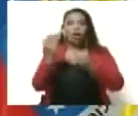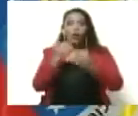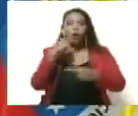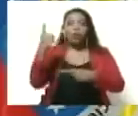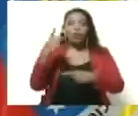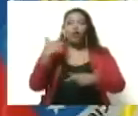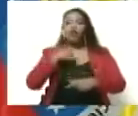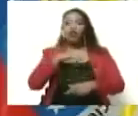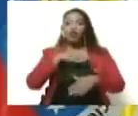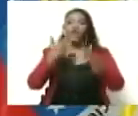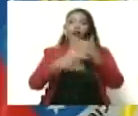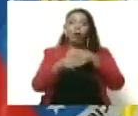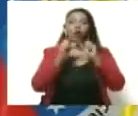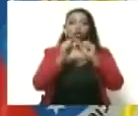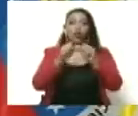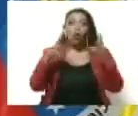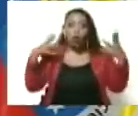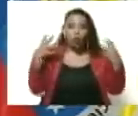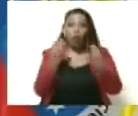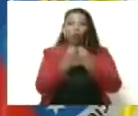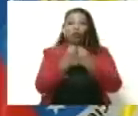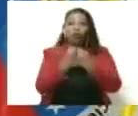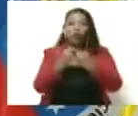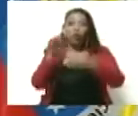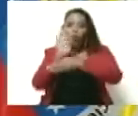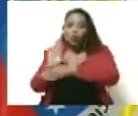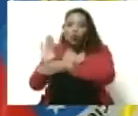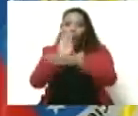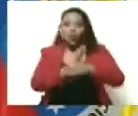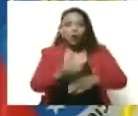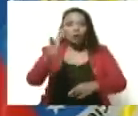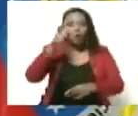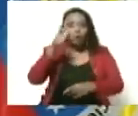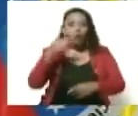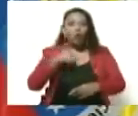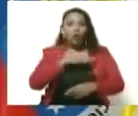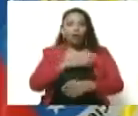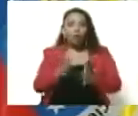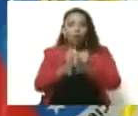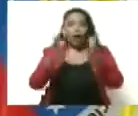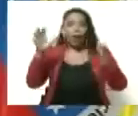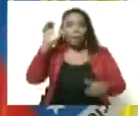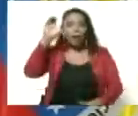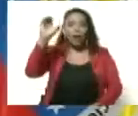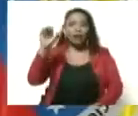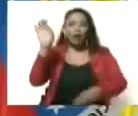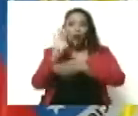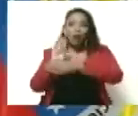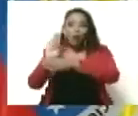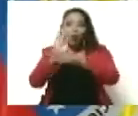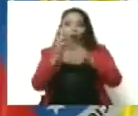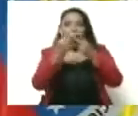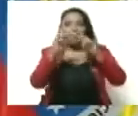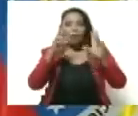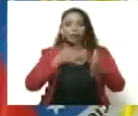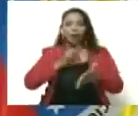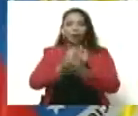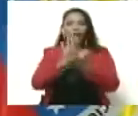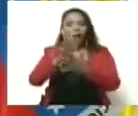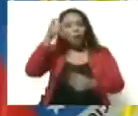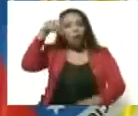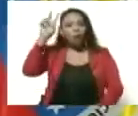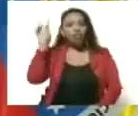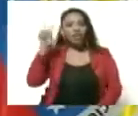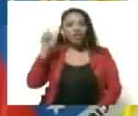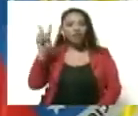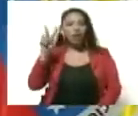vamos a seguir juntos, cuidando y haciendo grande nuestra gran nación, por la protección, la paz y la tranquilidad del pueblo venezolano.